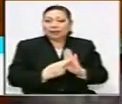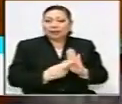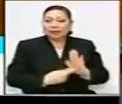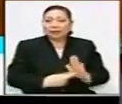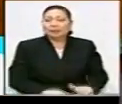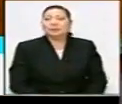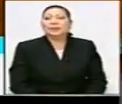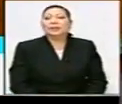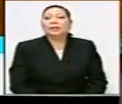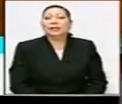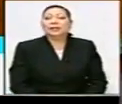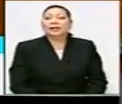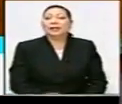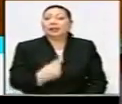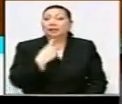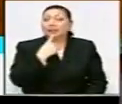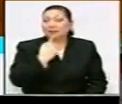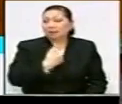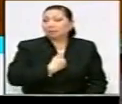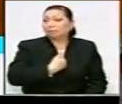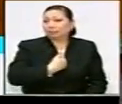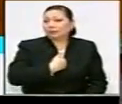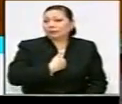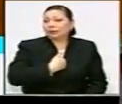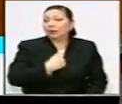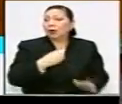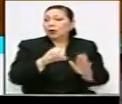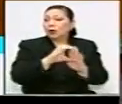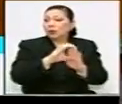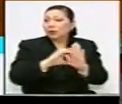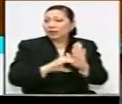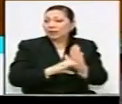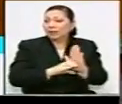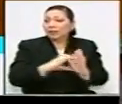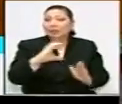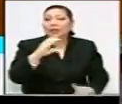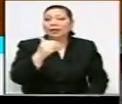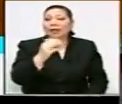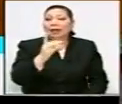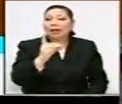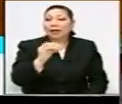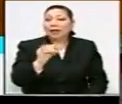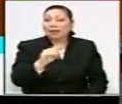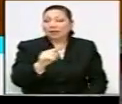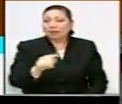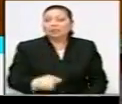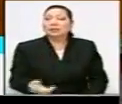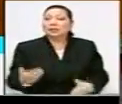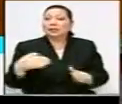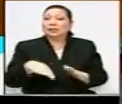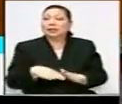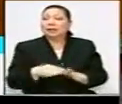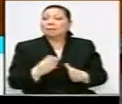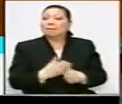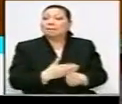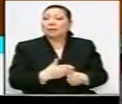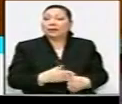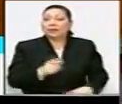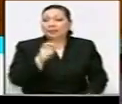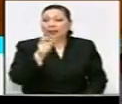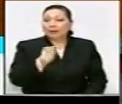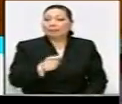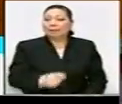República. Me refiero propiamente a la Constitución de Cádiz, que también involucraba la participación del